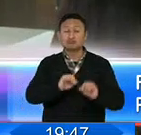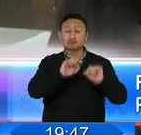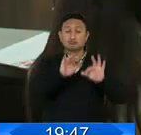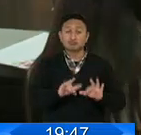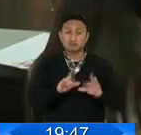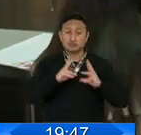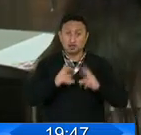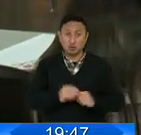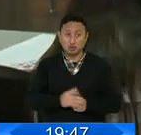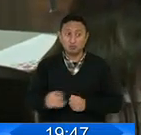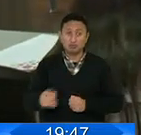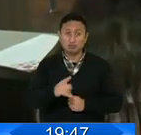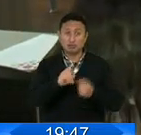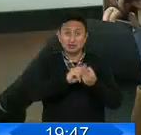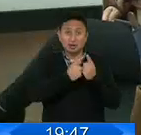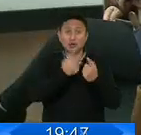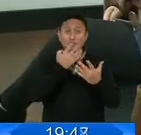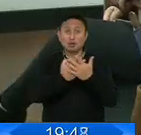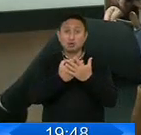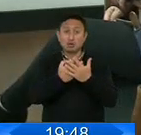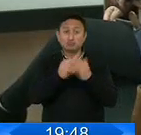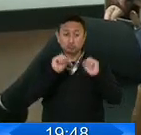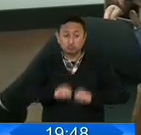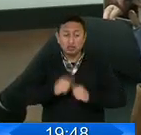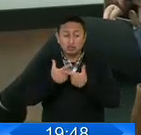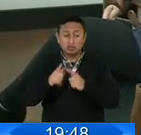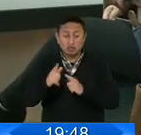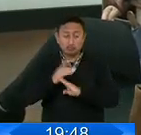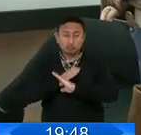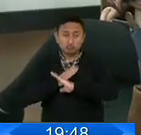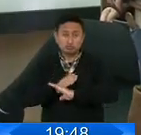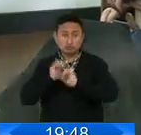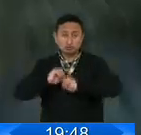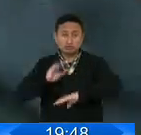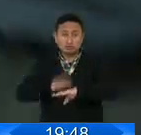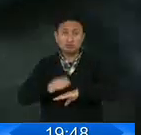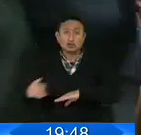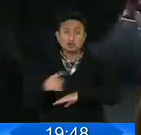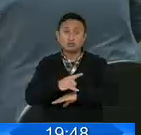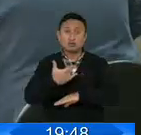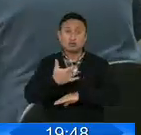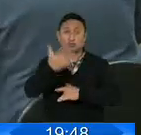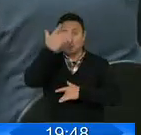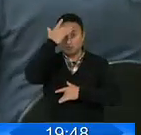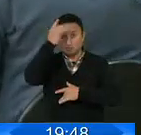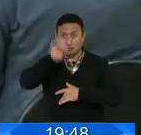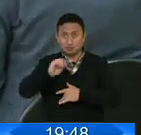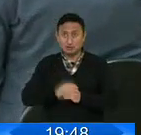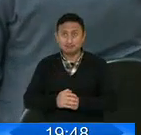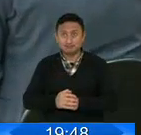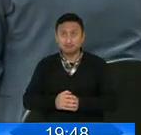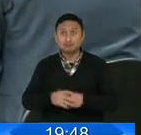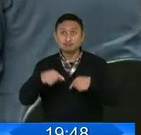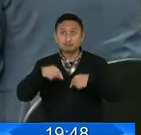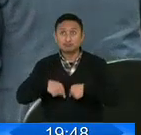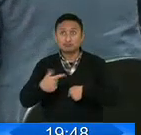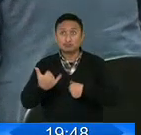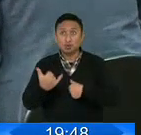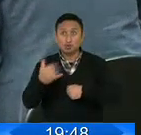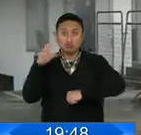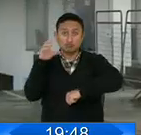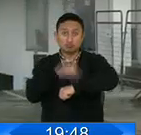se le levantó la prisión preventiva para que pueda defenderse en libertad debido a su situación de vulnerabilidad. Actualmente ella lleva grillete